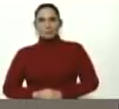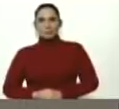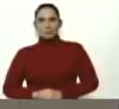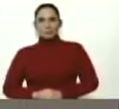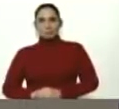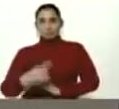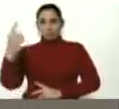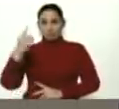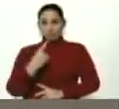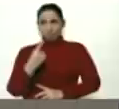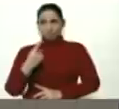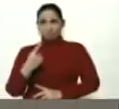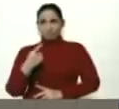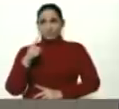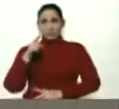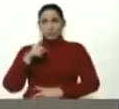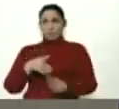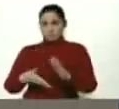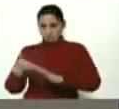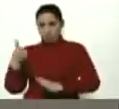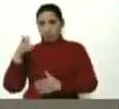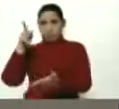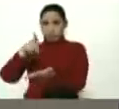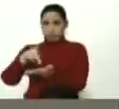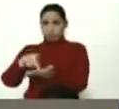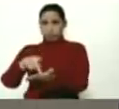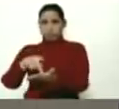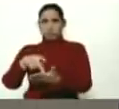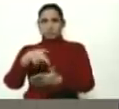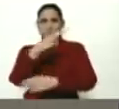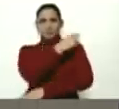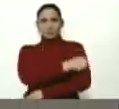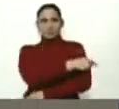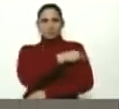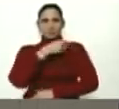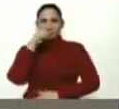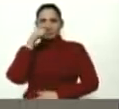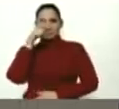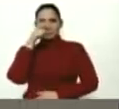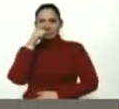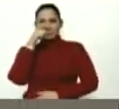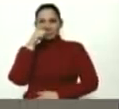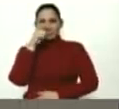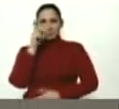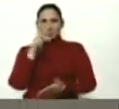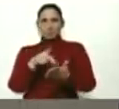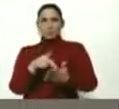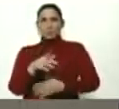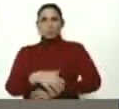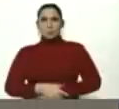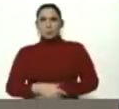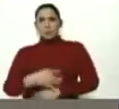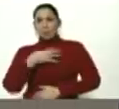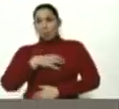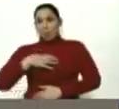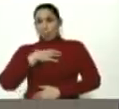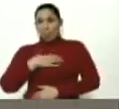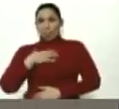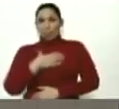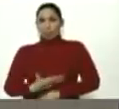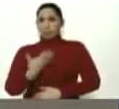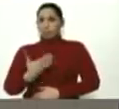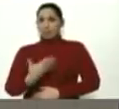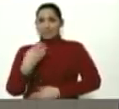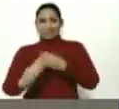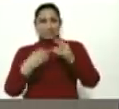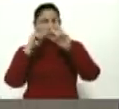apareció, fue un triaje respiratorio, fue uno de los hospitales Centinela y se presentó con un distrés respiratorio importante y allí se hizo